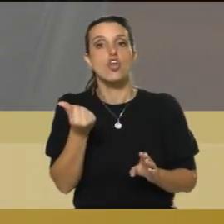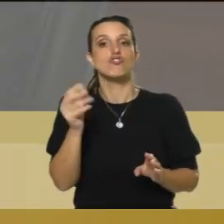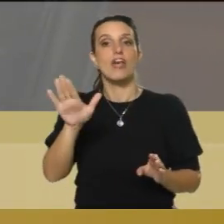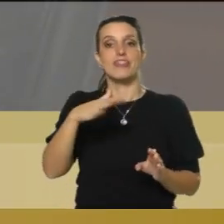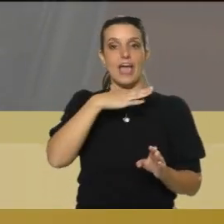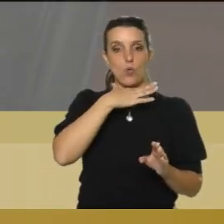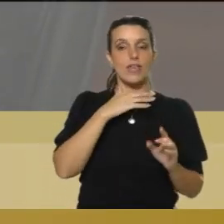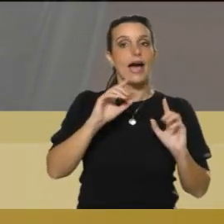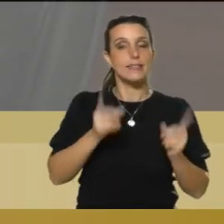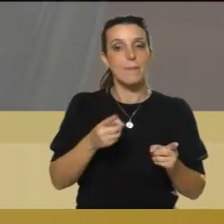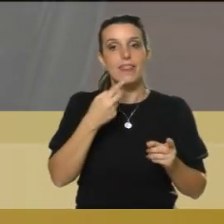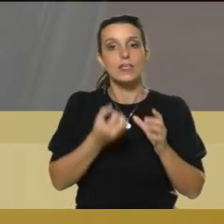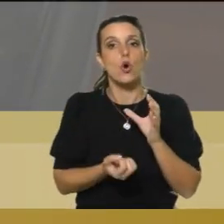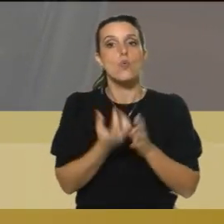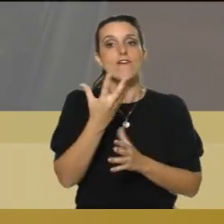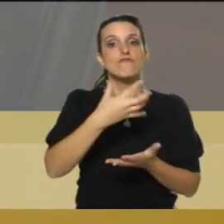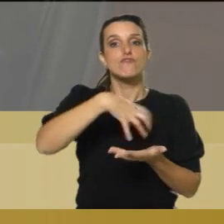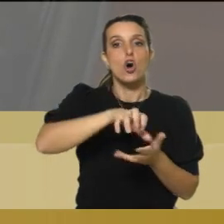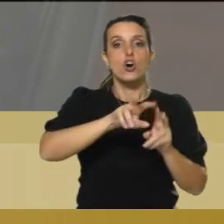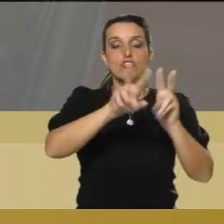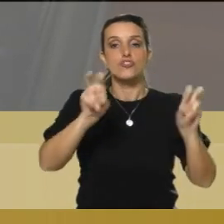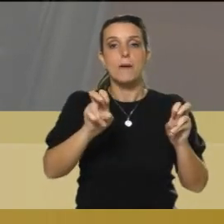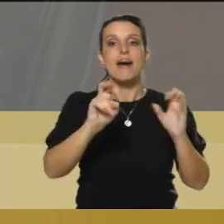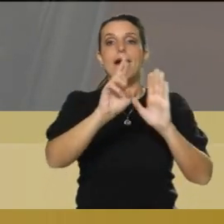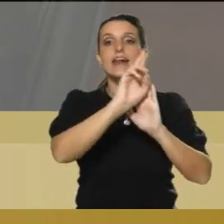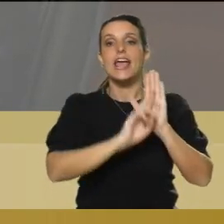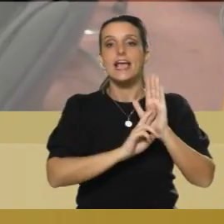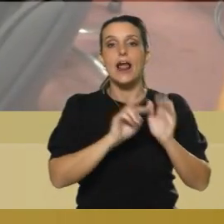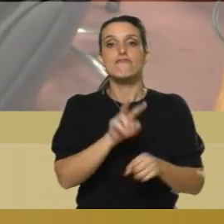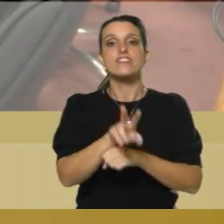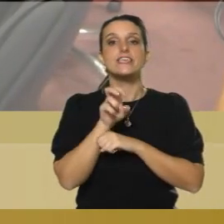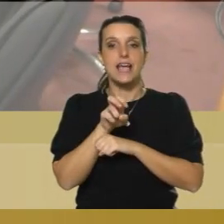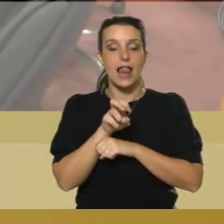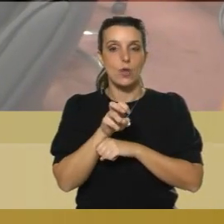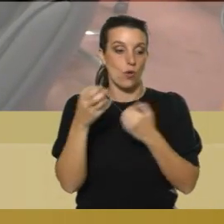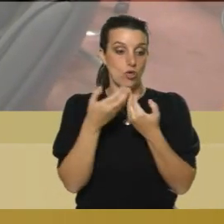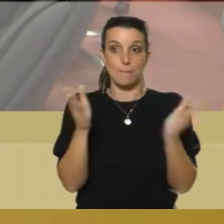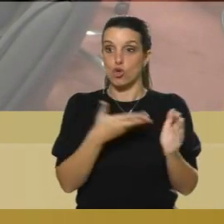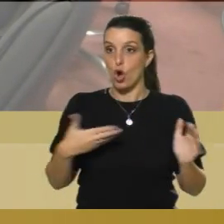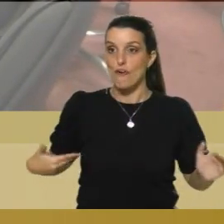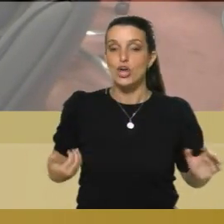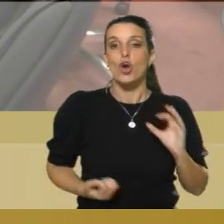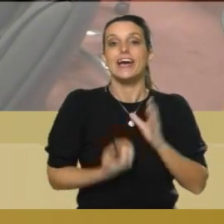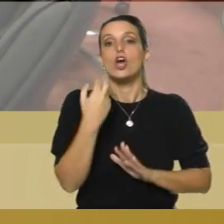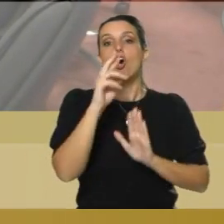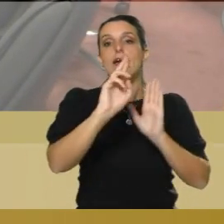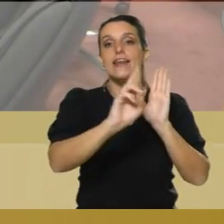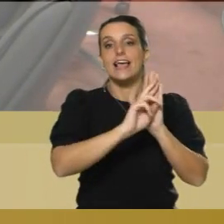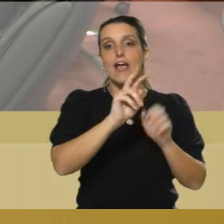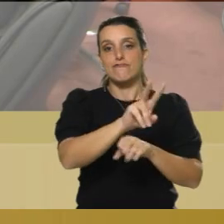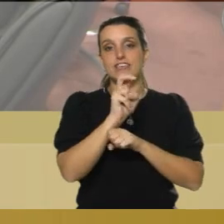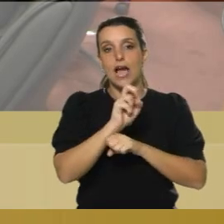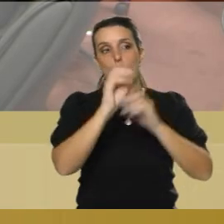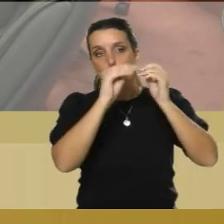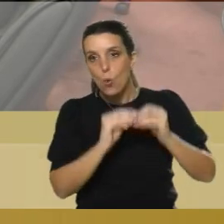finalmente destacó la creación de la herramienta de la regla fiscal una herramienta creada al inicio de esta administración de gobierno y dijo que permite de